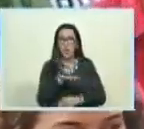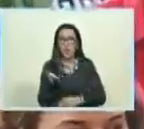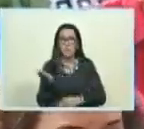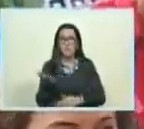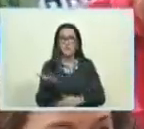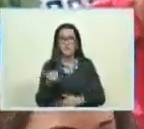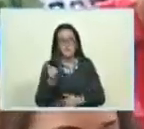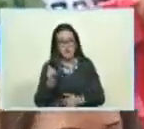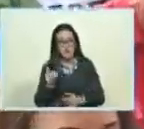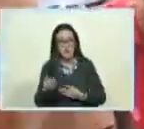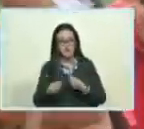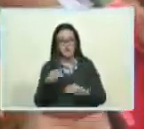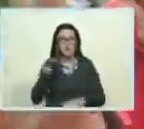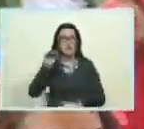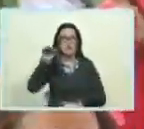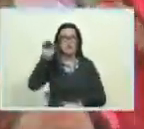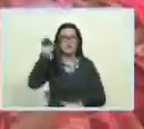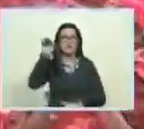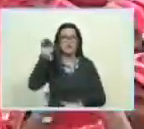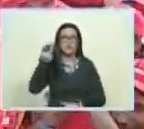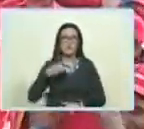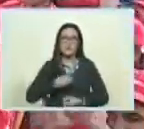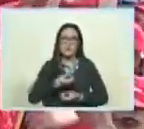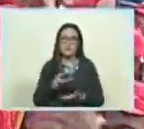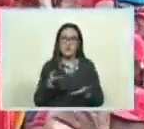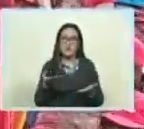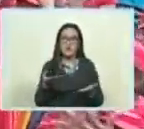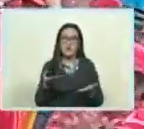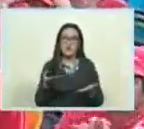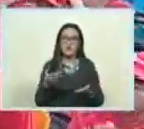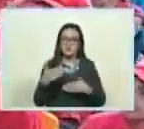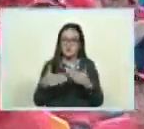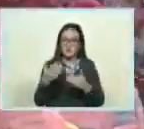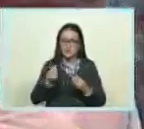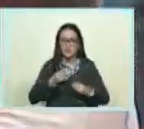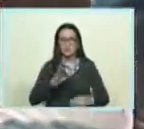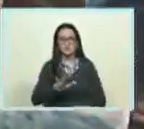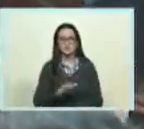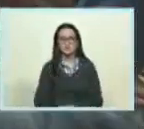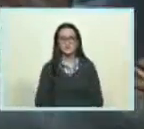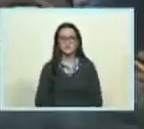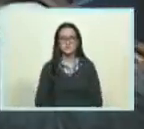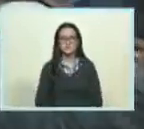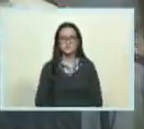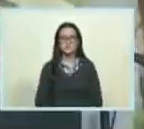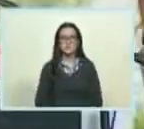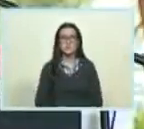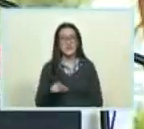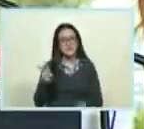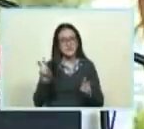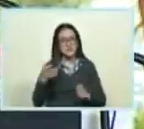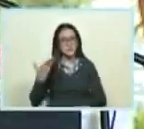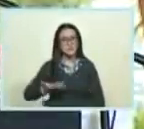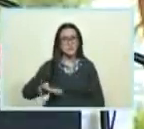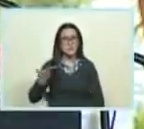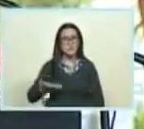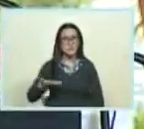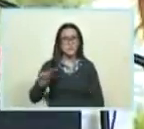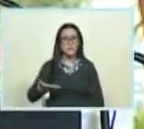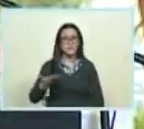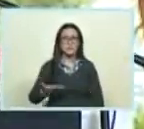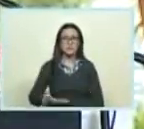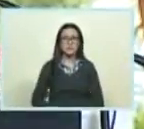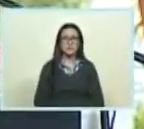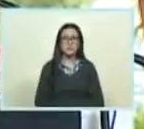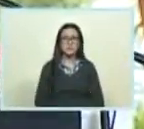venezolanas que quieran construir su futuro, que quieran garantizar nuestra generación. Bueno, fíjate tú, yo creo que este tema es muy importante,